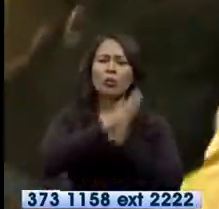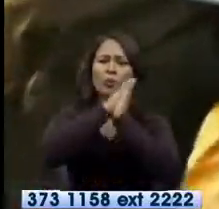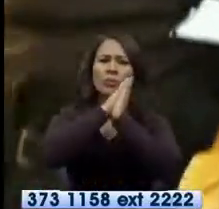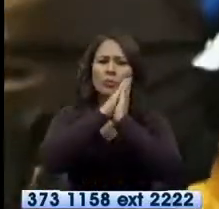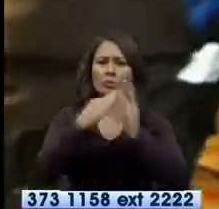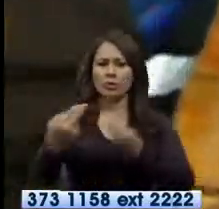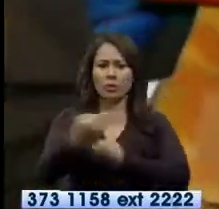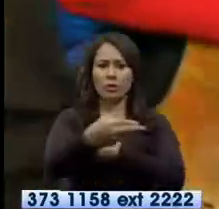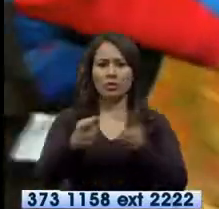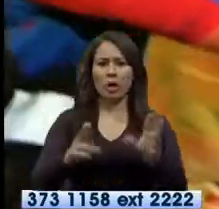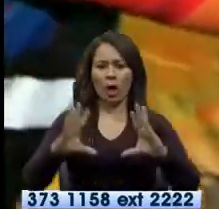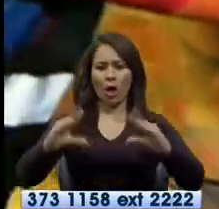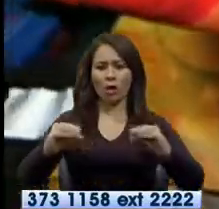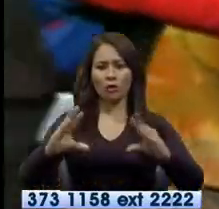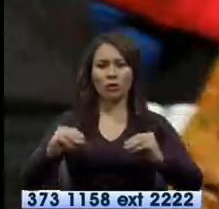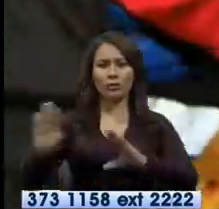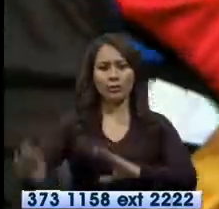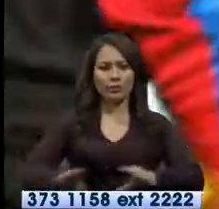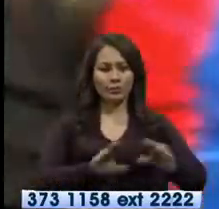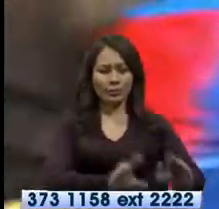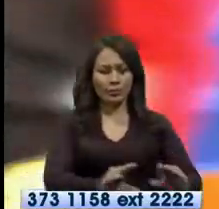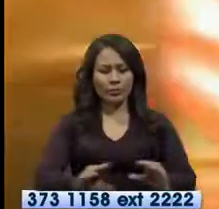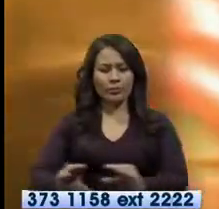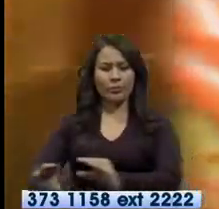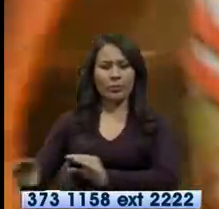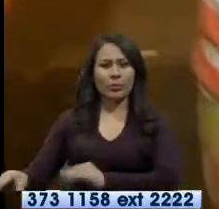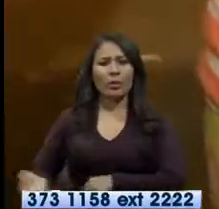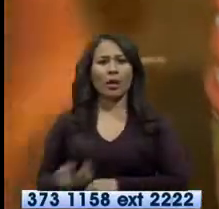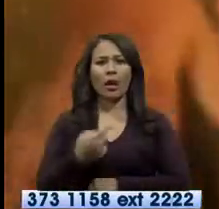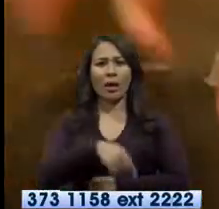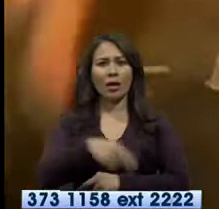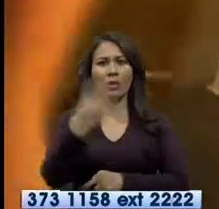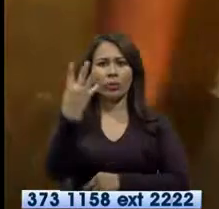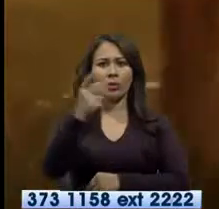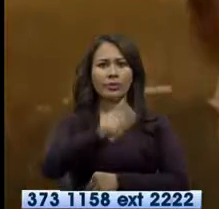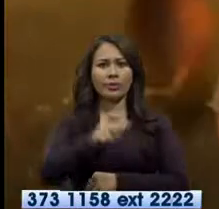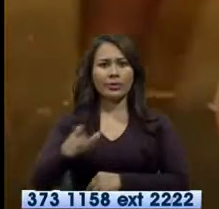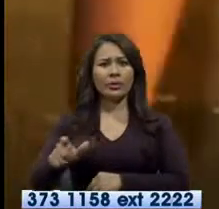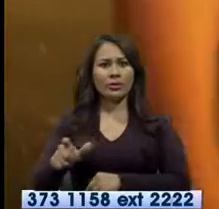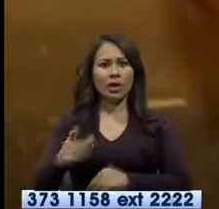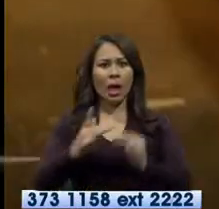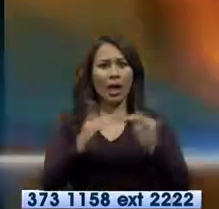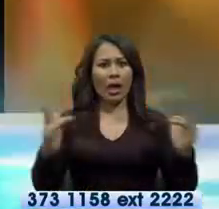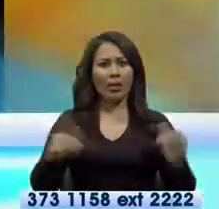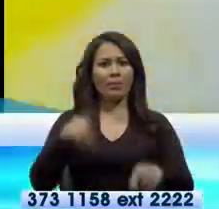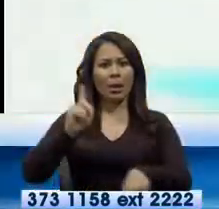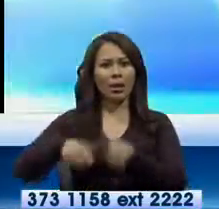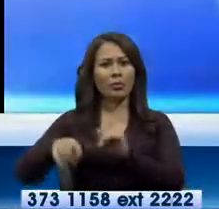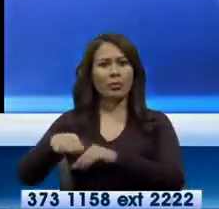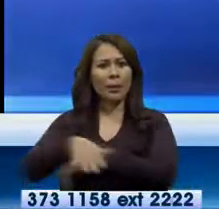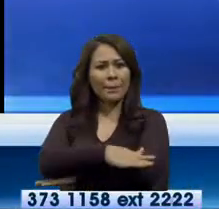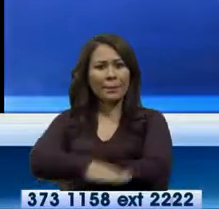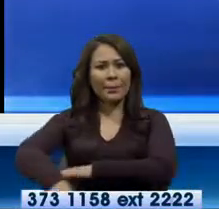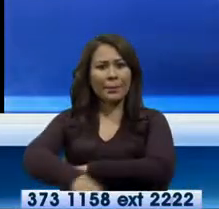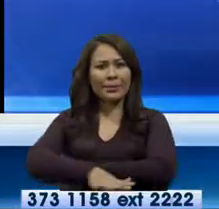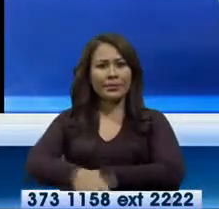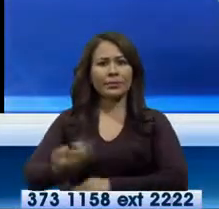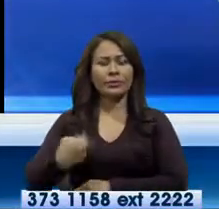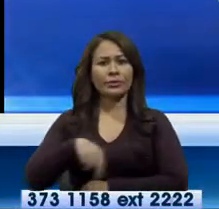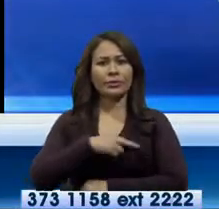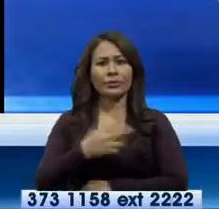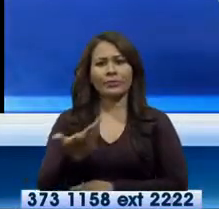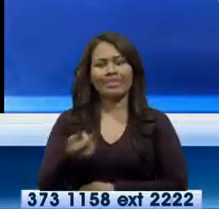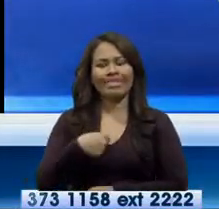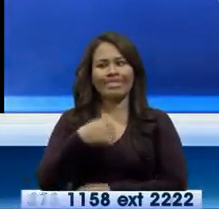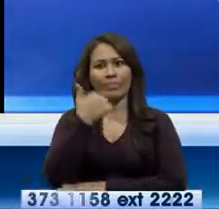los colchones y los ponemos así, y ahí dormimos cuatro en cada cama y a veces uno duerme en el piso. En total habemos como más de